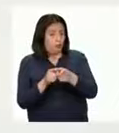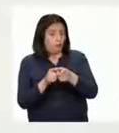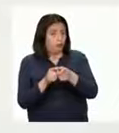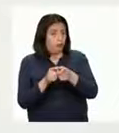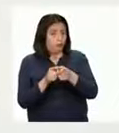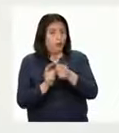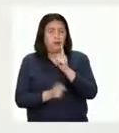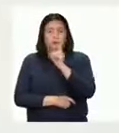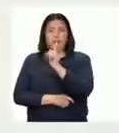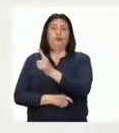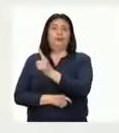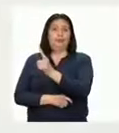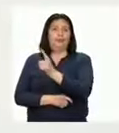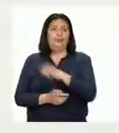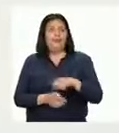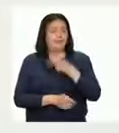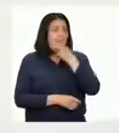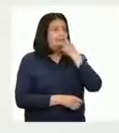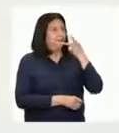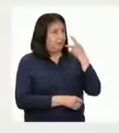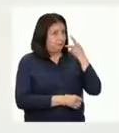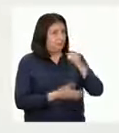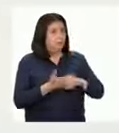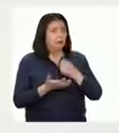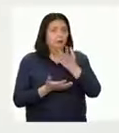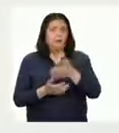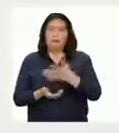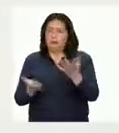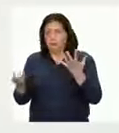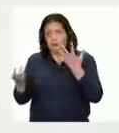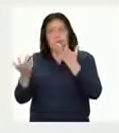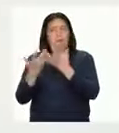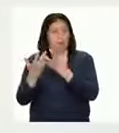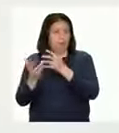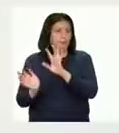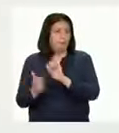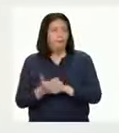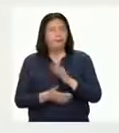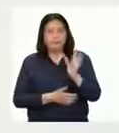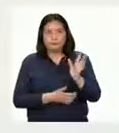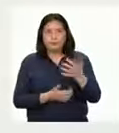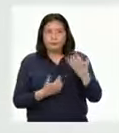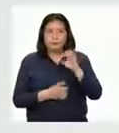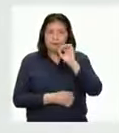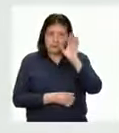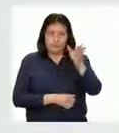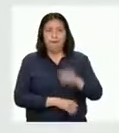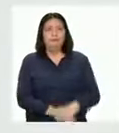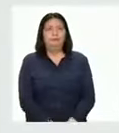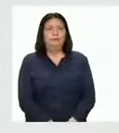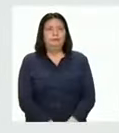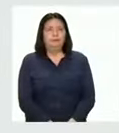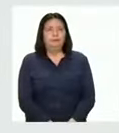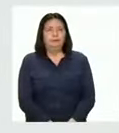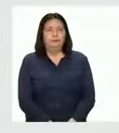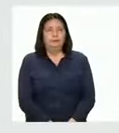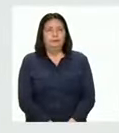usted y los verbos conjugarlos de la manera que corresponde. Entonces quedaría así.